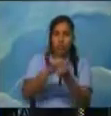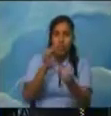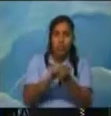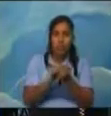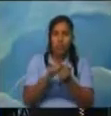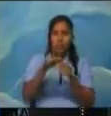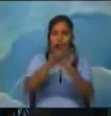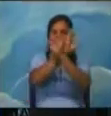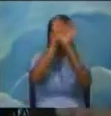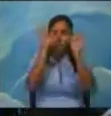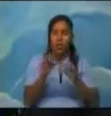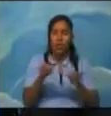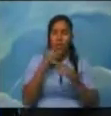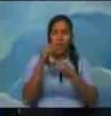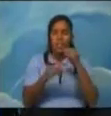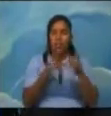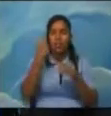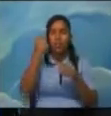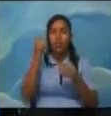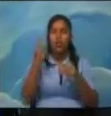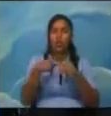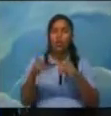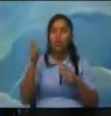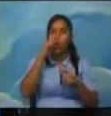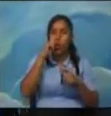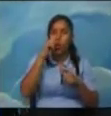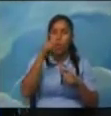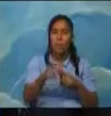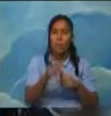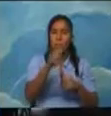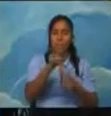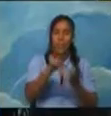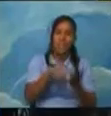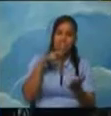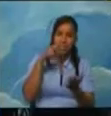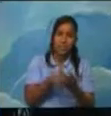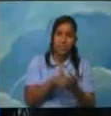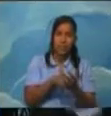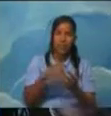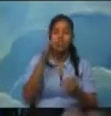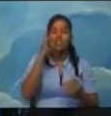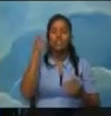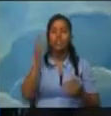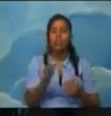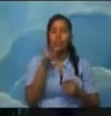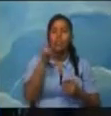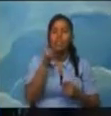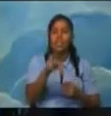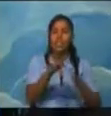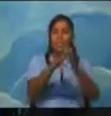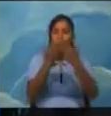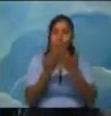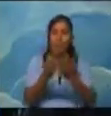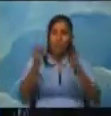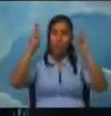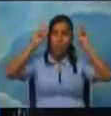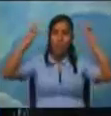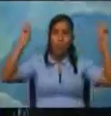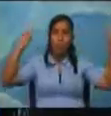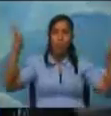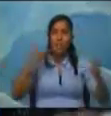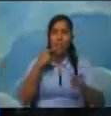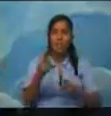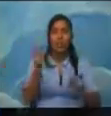una figura hecha por Nabucodonosor para que se inclinaran. Seguro que esta palabra que Moisés le dijo le llegó